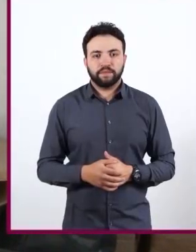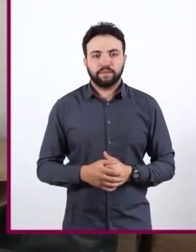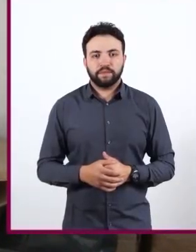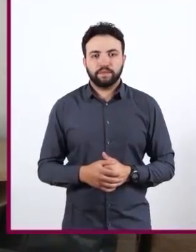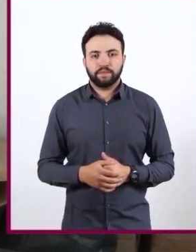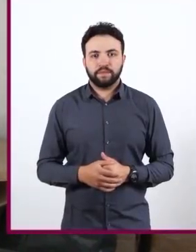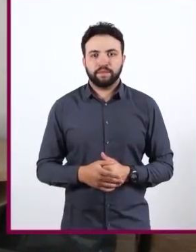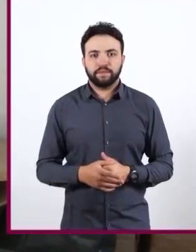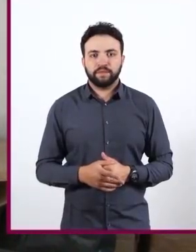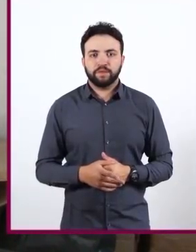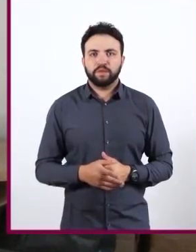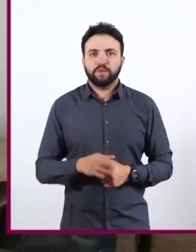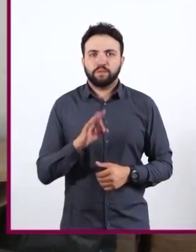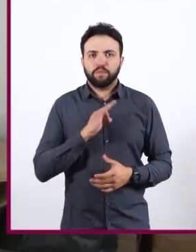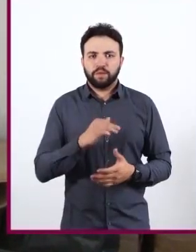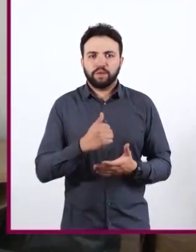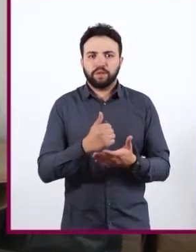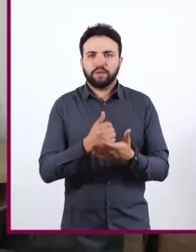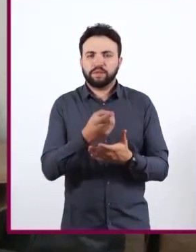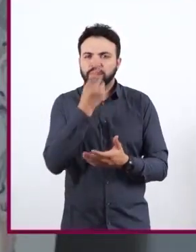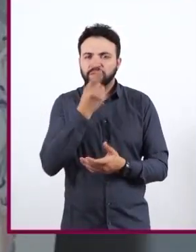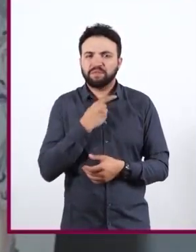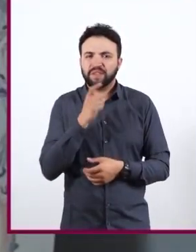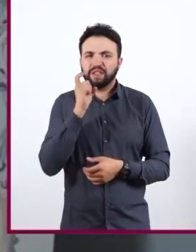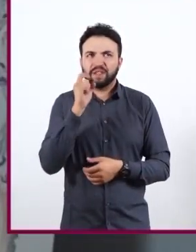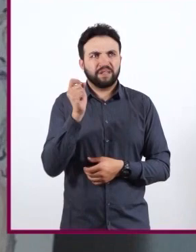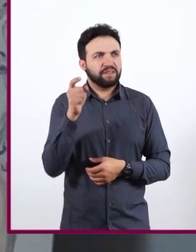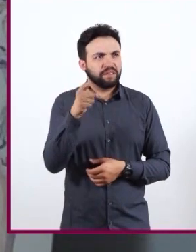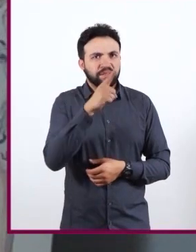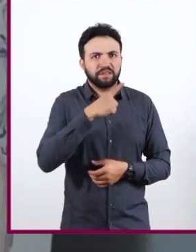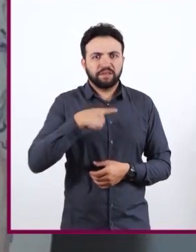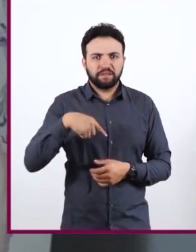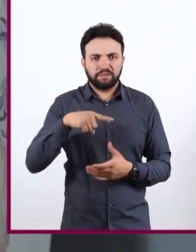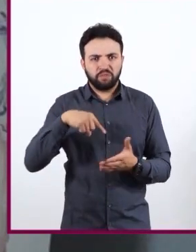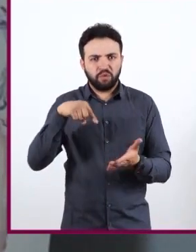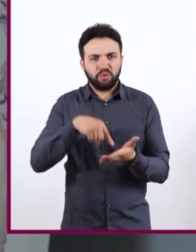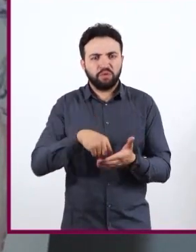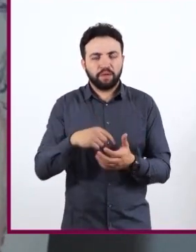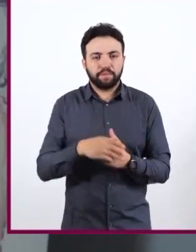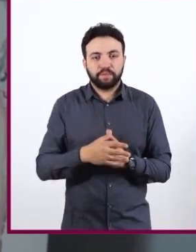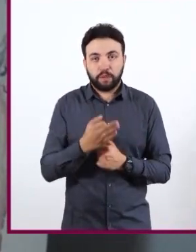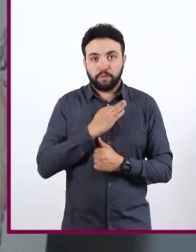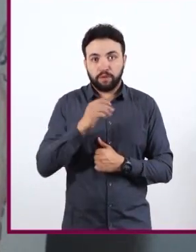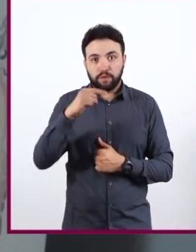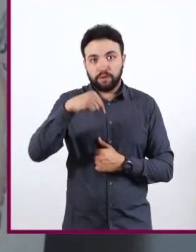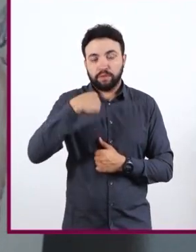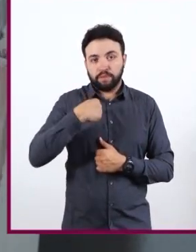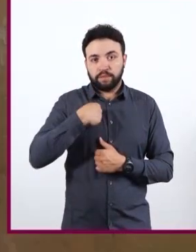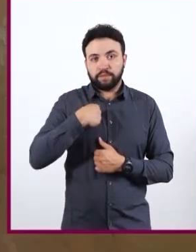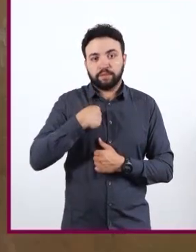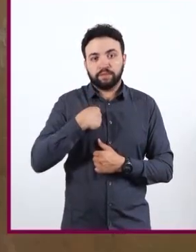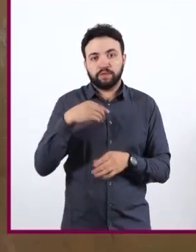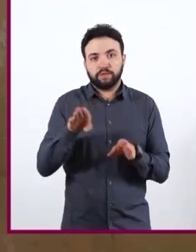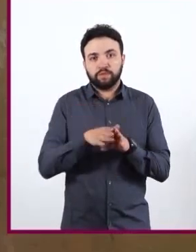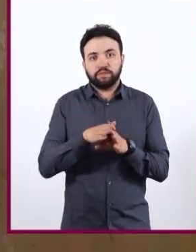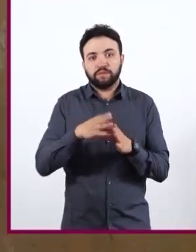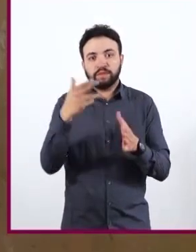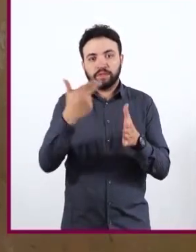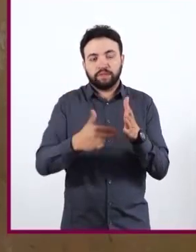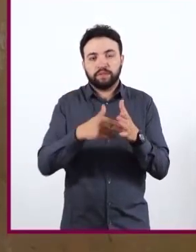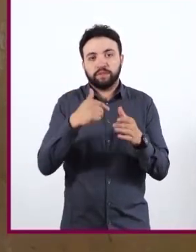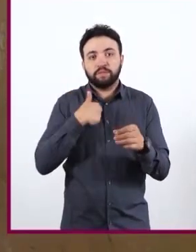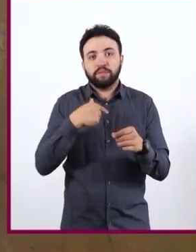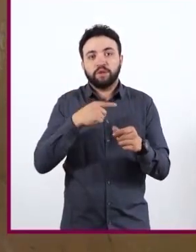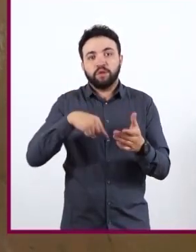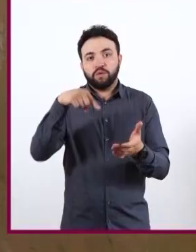Luis, ¿nos puedes describir dónde estamos? ¿Qué es este espacio? Bueno, este es mi estudio, mi lugar de trabajo,